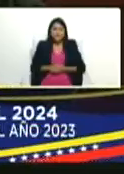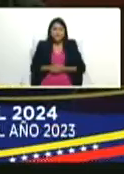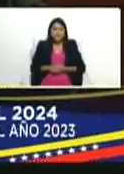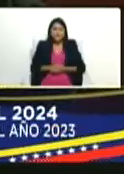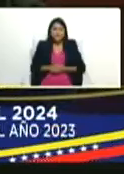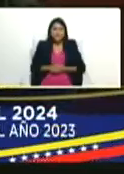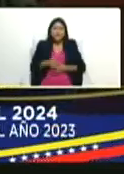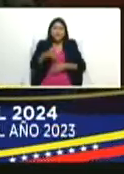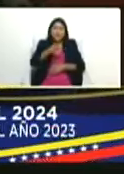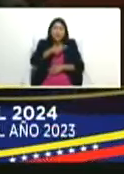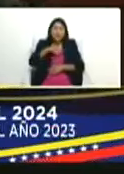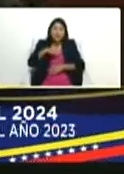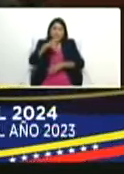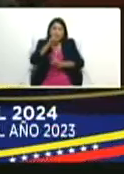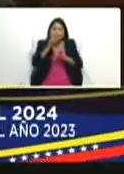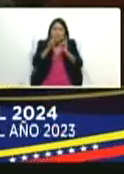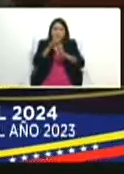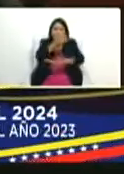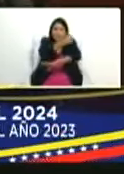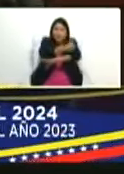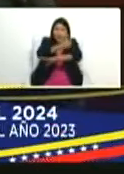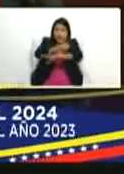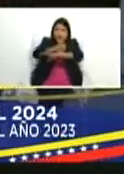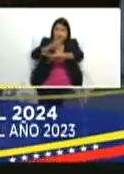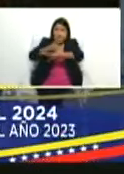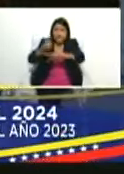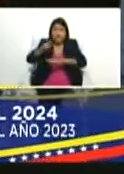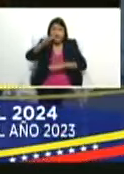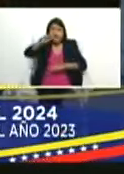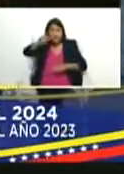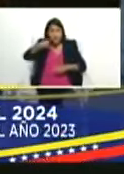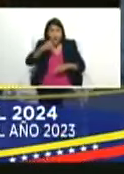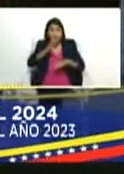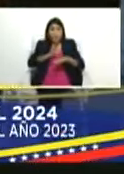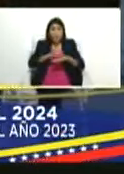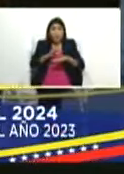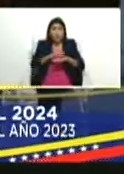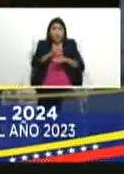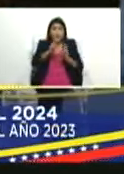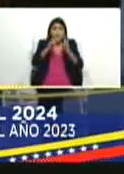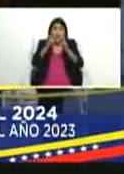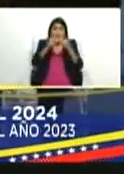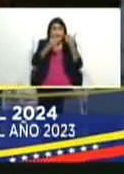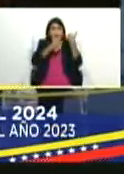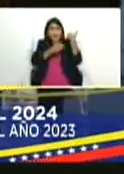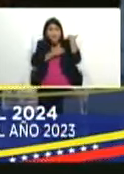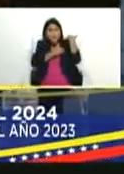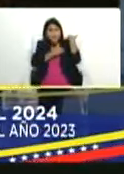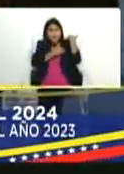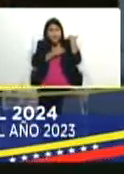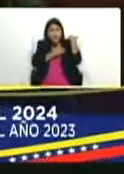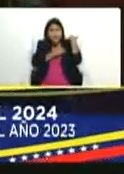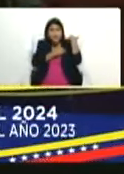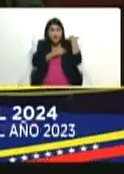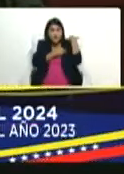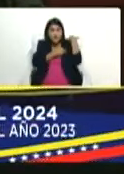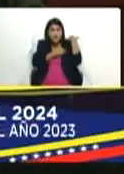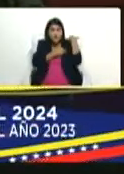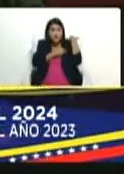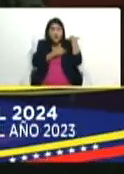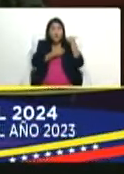los miembros de la nueva Junta Directiva por sus nuevas responsabilidades.